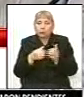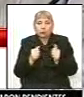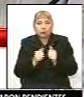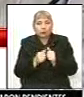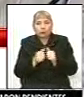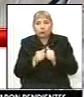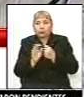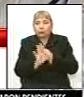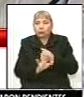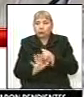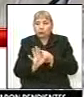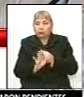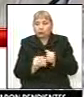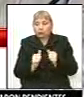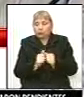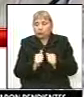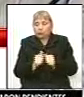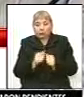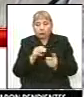naturales protegidas y